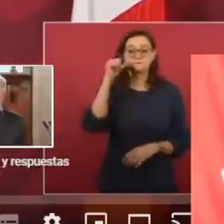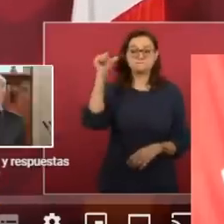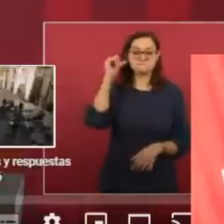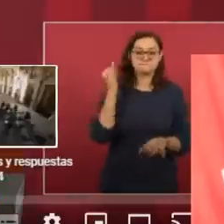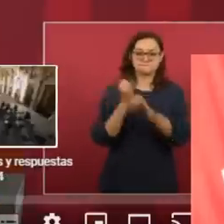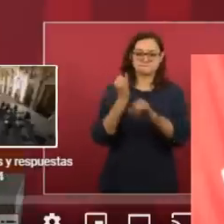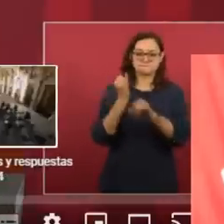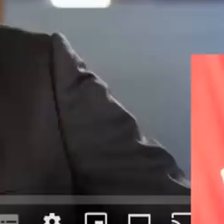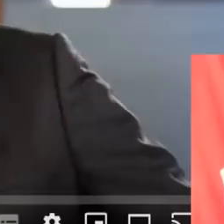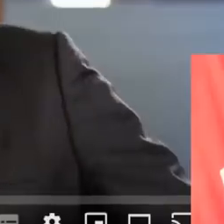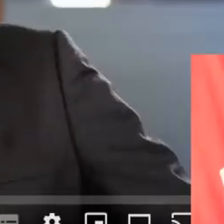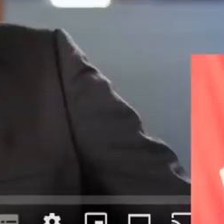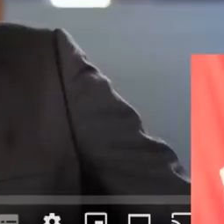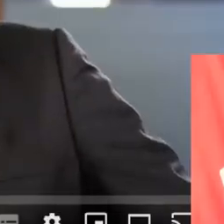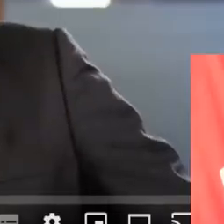un círculo